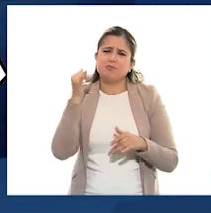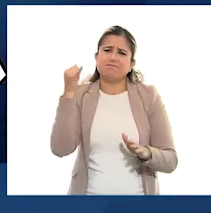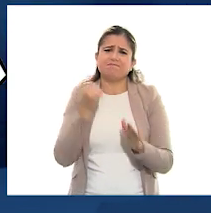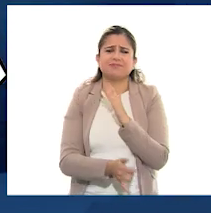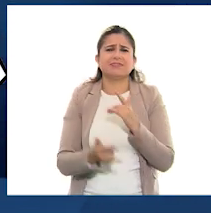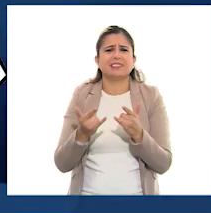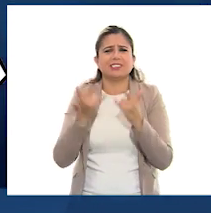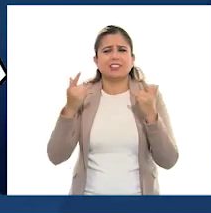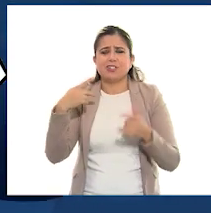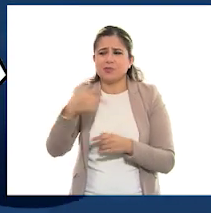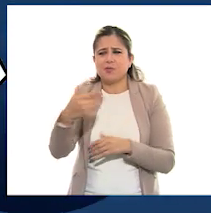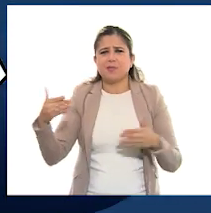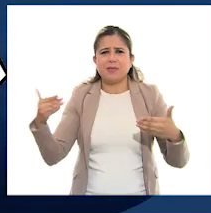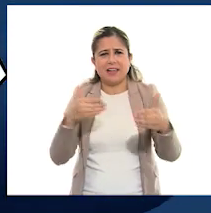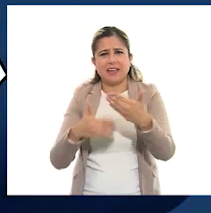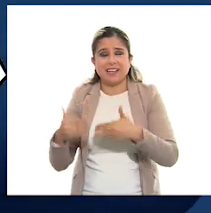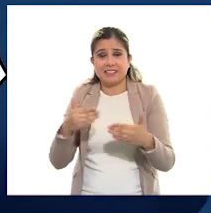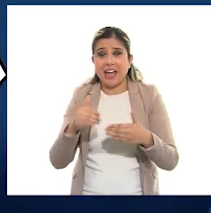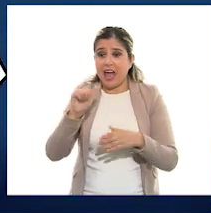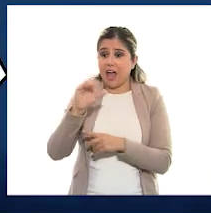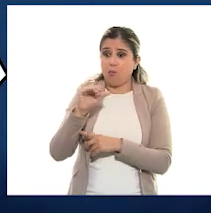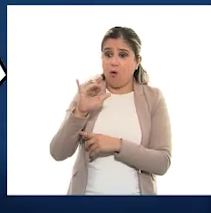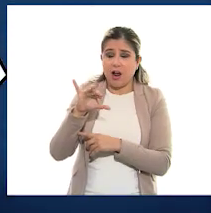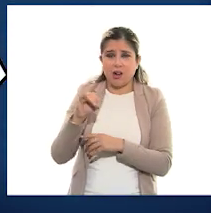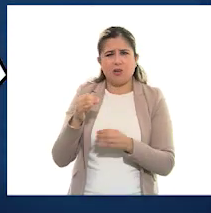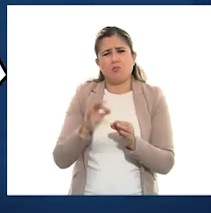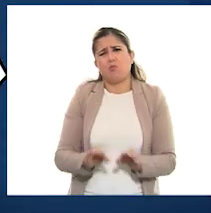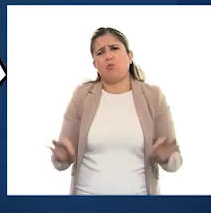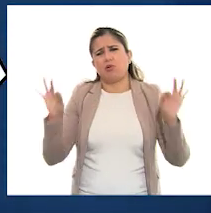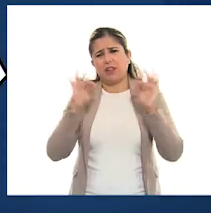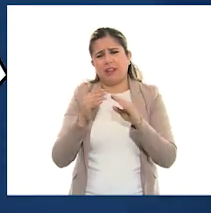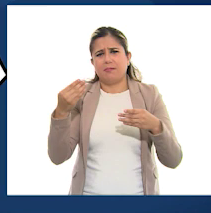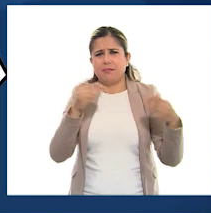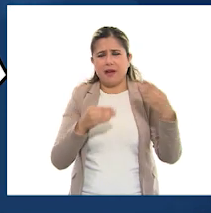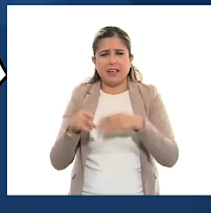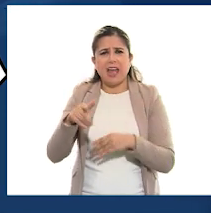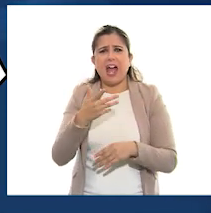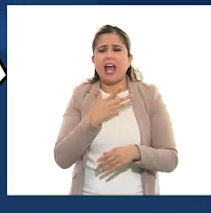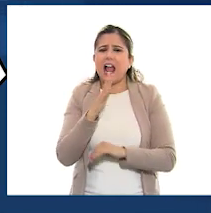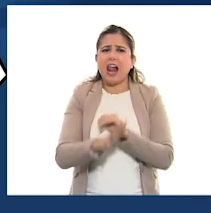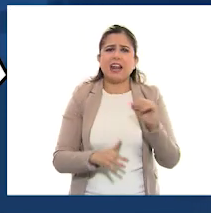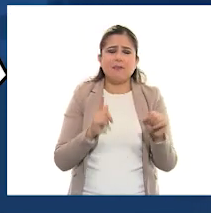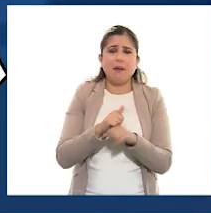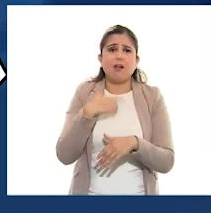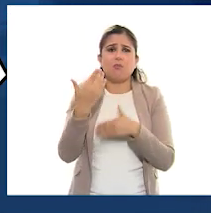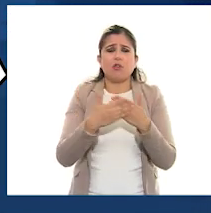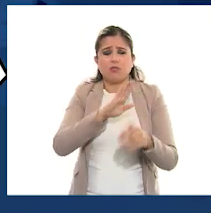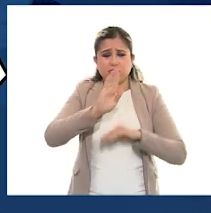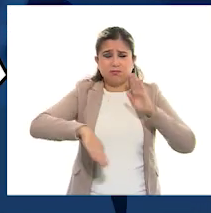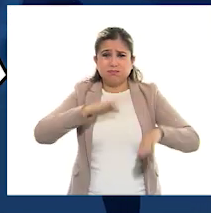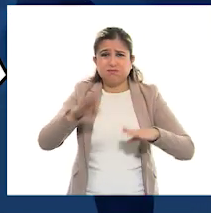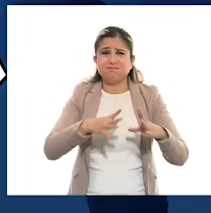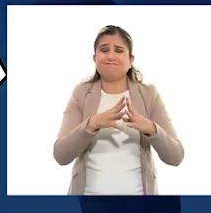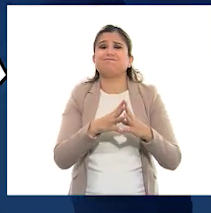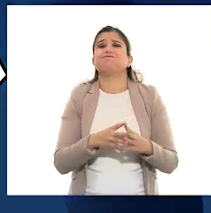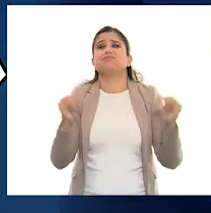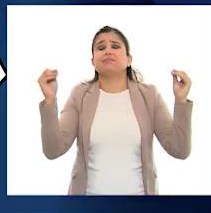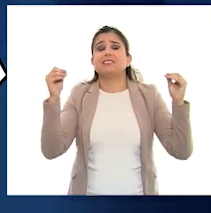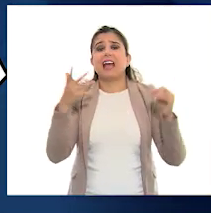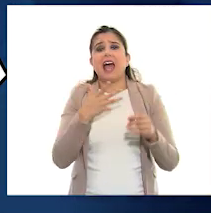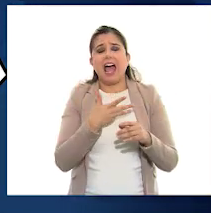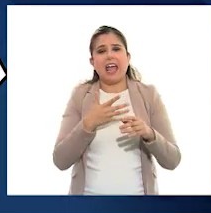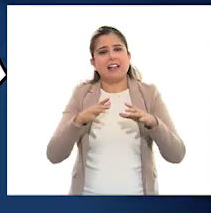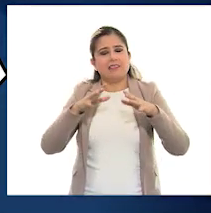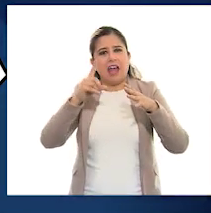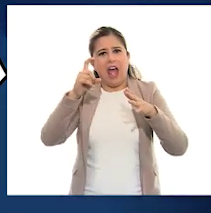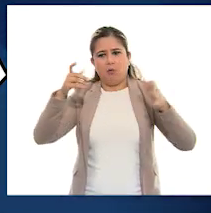El acuario, además, es vital para la conservación. Aquí hay criaturas en peligro de extinción y tenemos tanques especiales